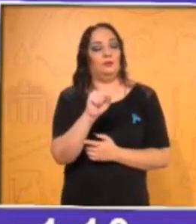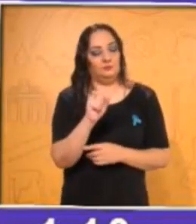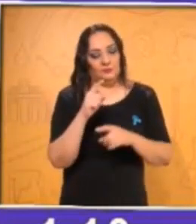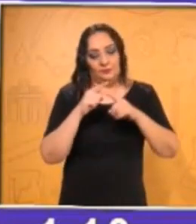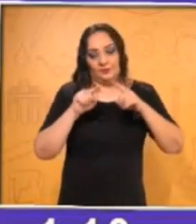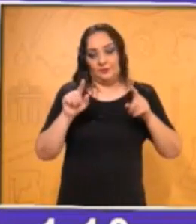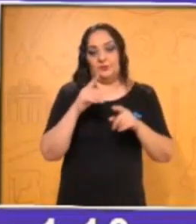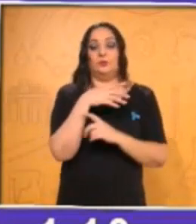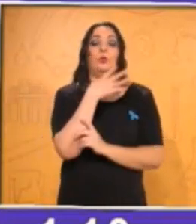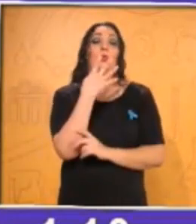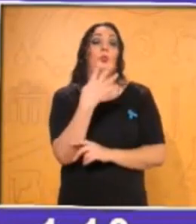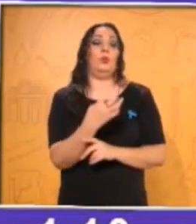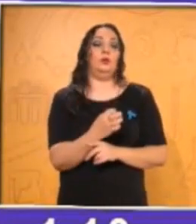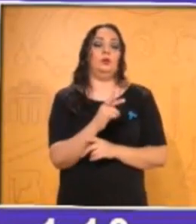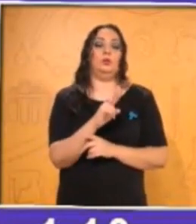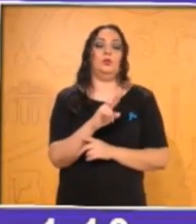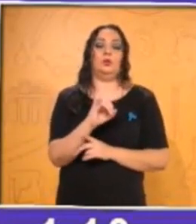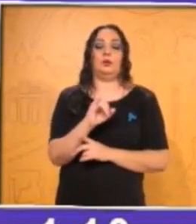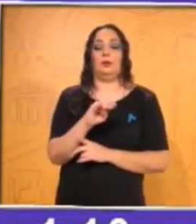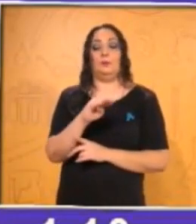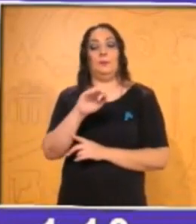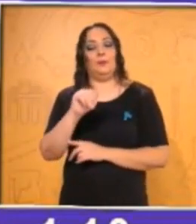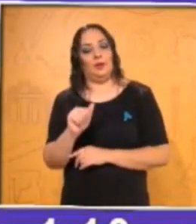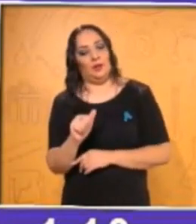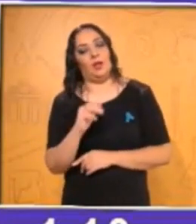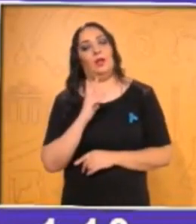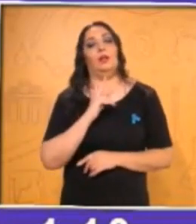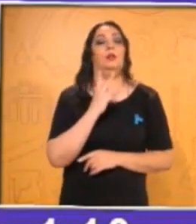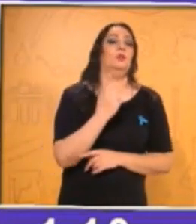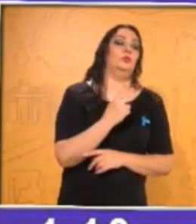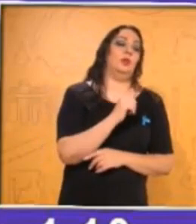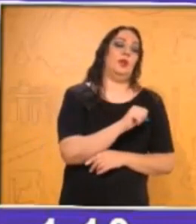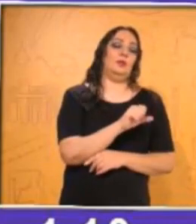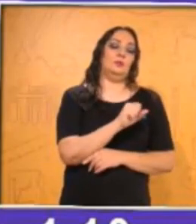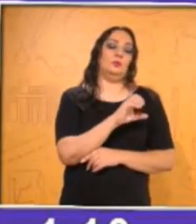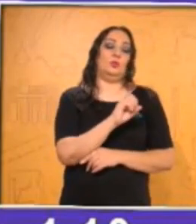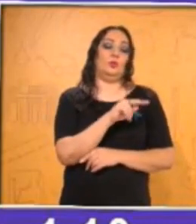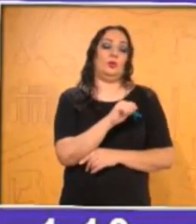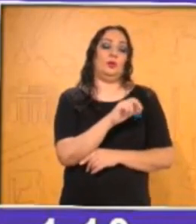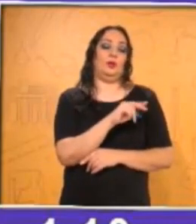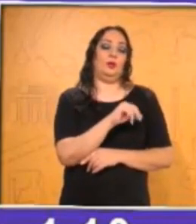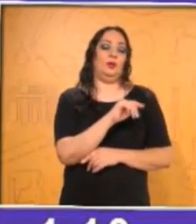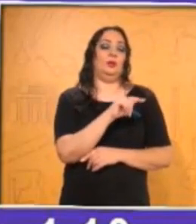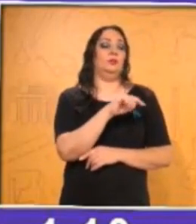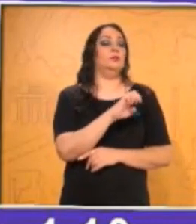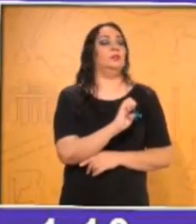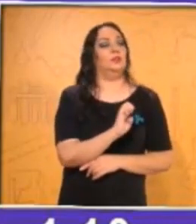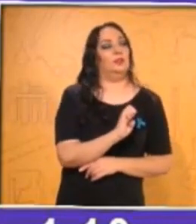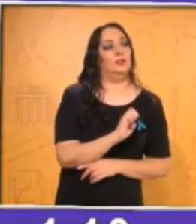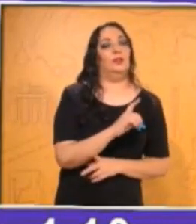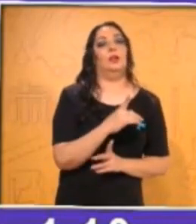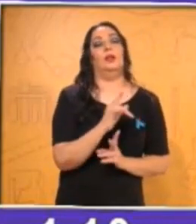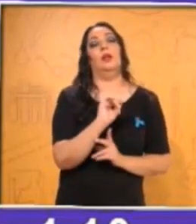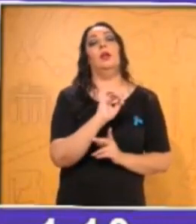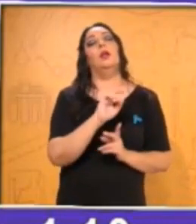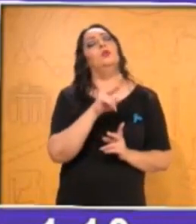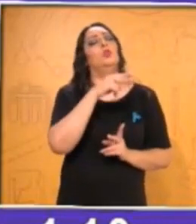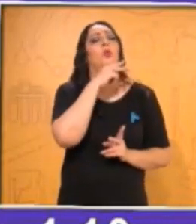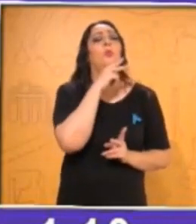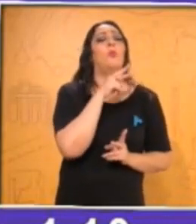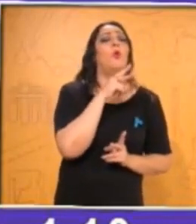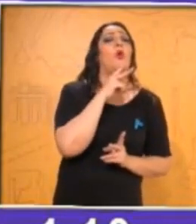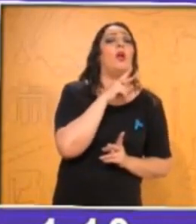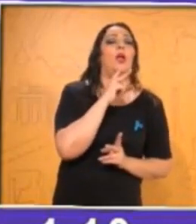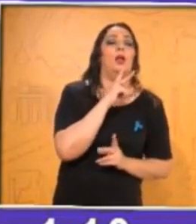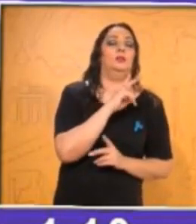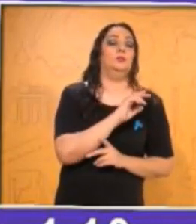número 4 viene la rima, que es asonante y consonante. En la asonante usa vocales, ahí viene el ejemplo, como cama, lana.